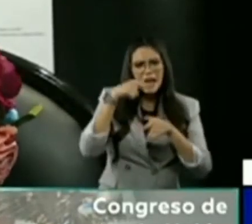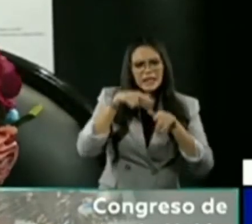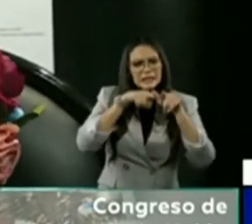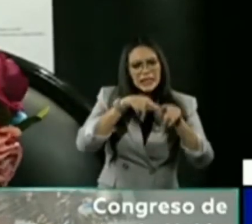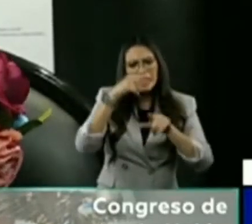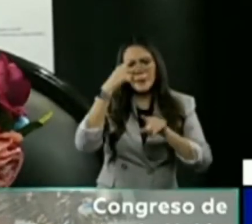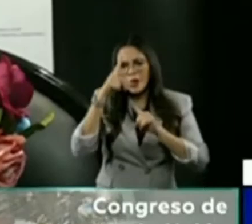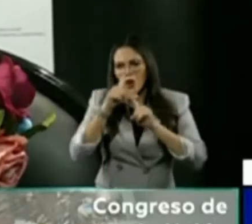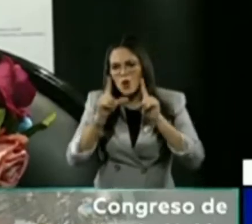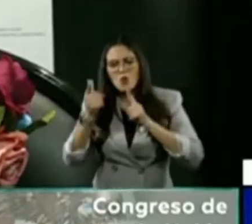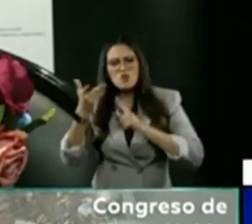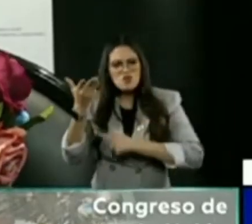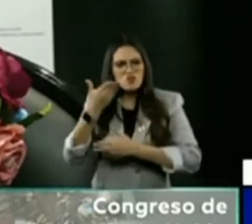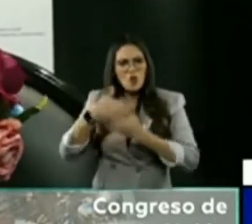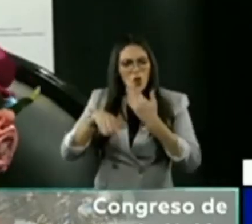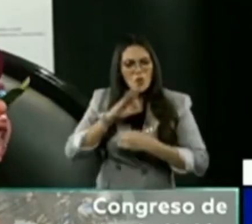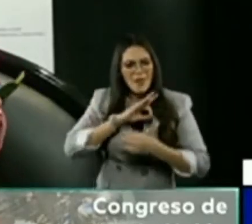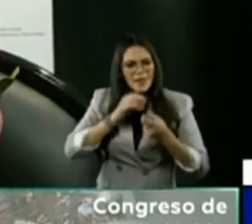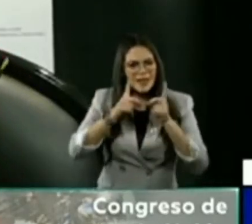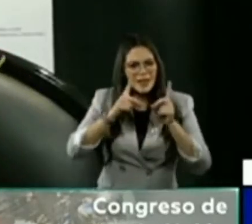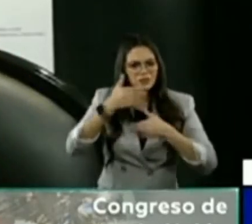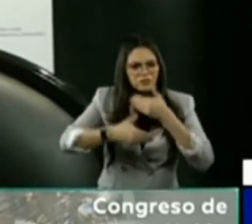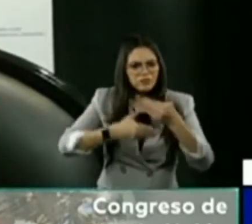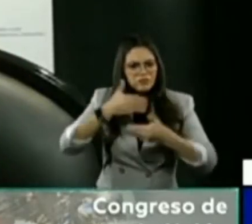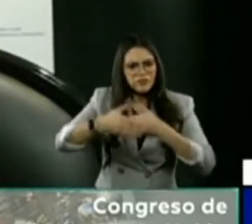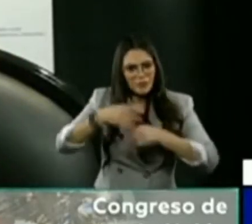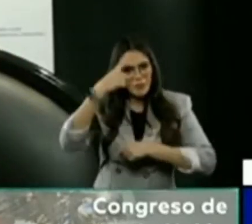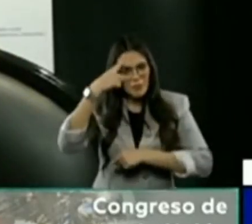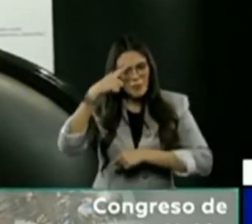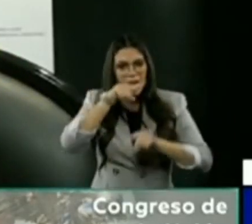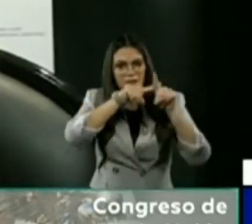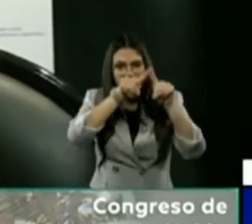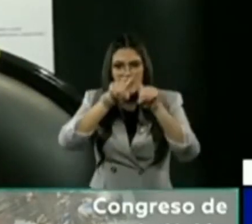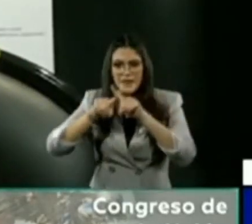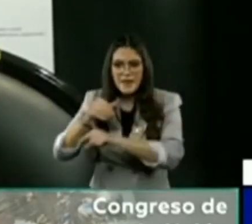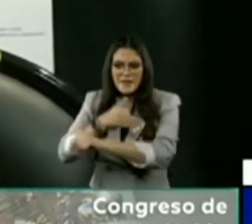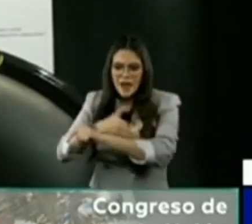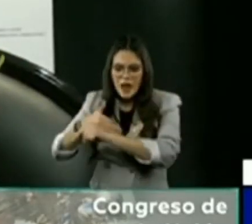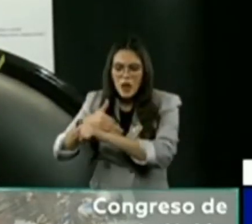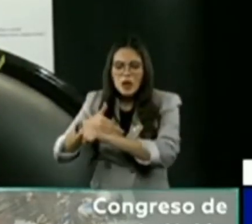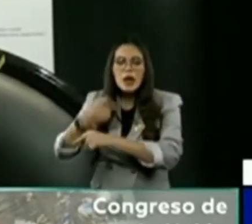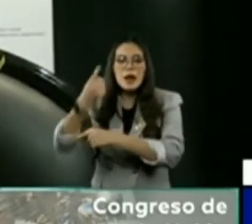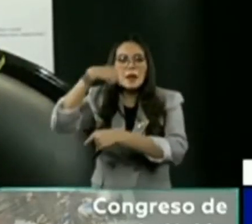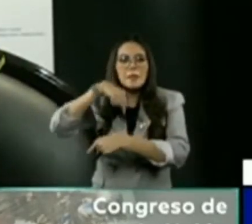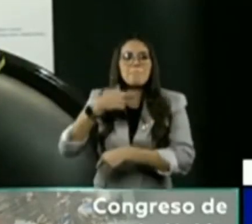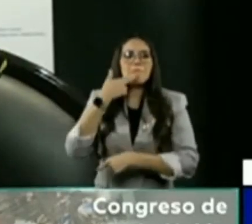y desarrollo para que las familias puedan vivir mejor.